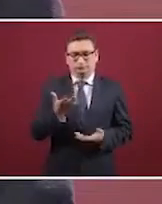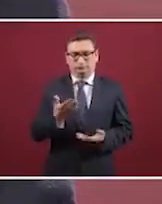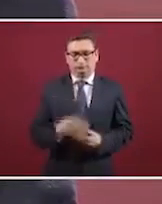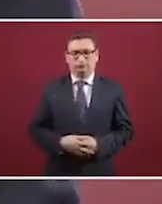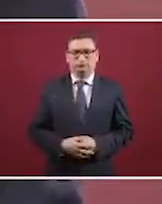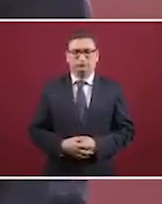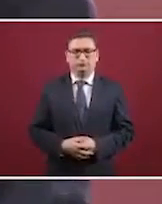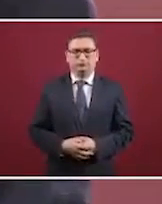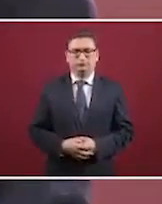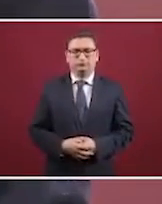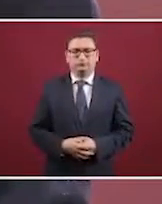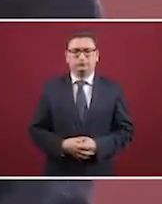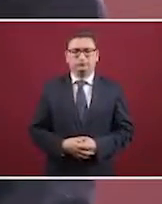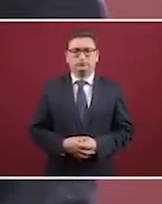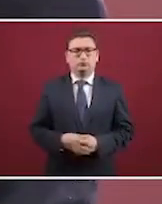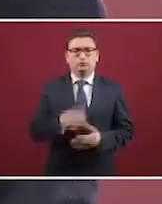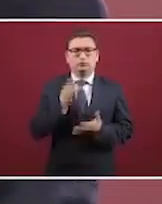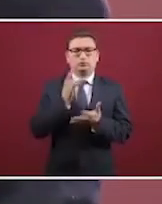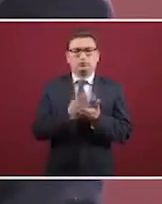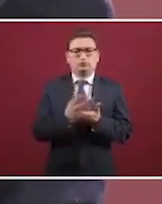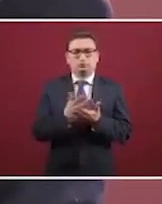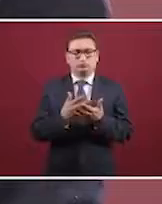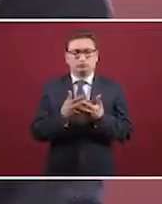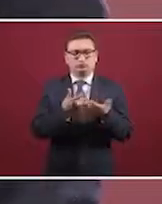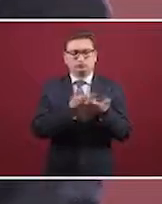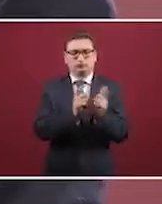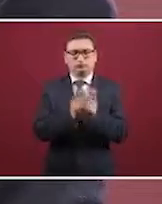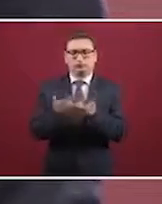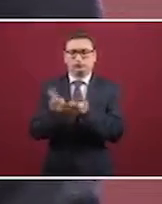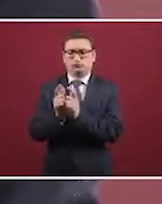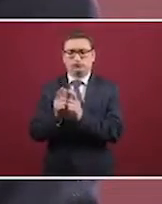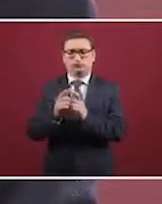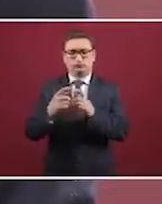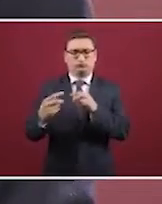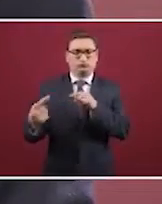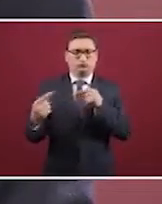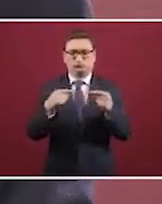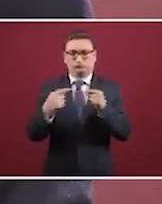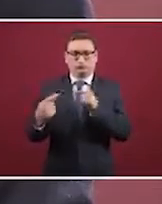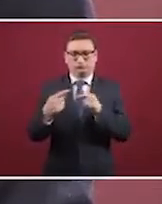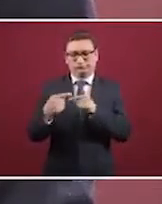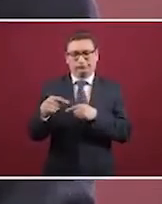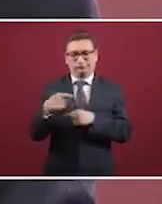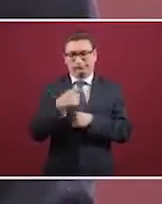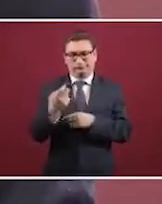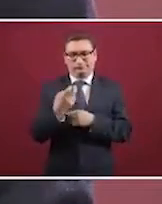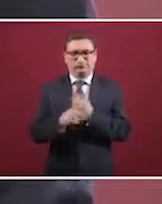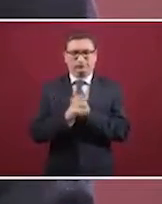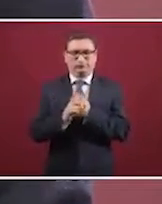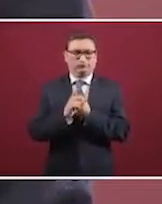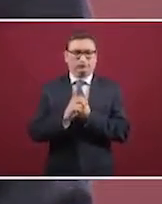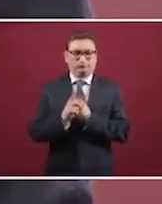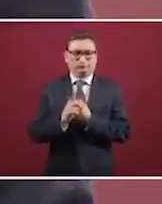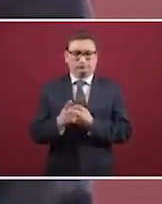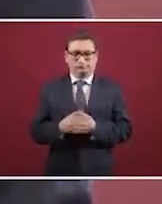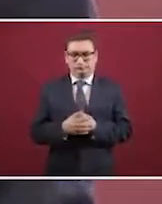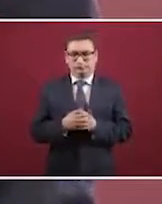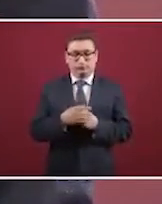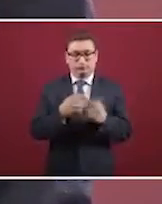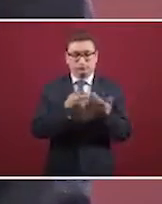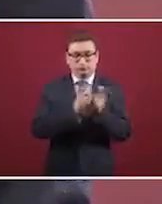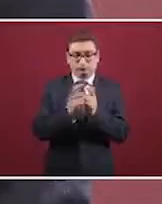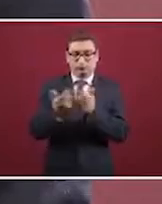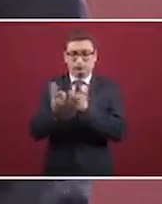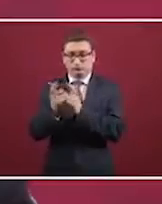corrupción en las mesas de conciliación participarán los presidentes del ccg y cnn como observadores de la iniciativa